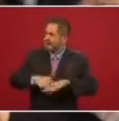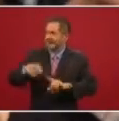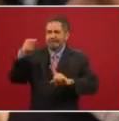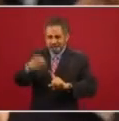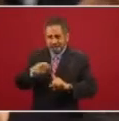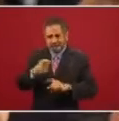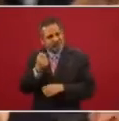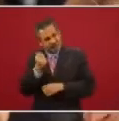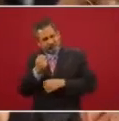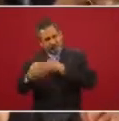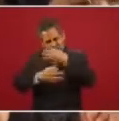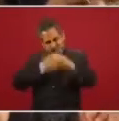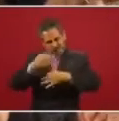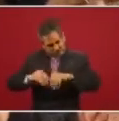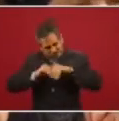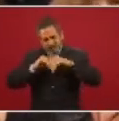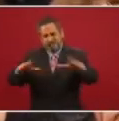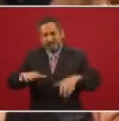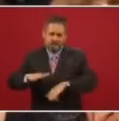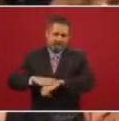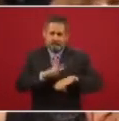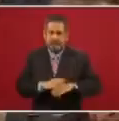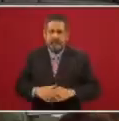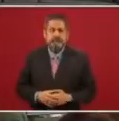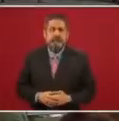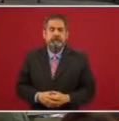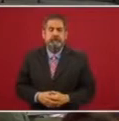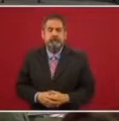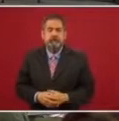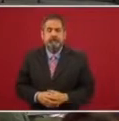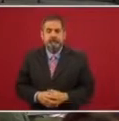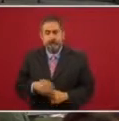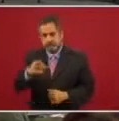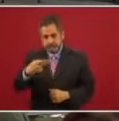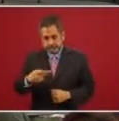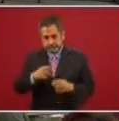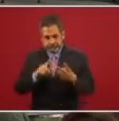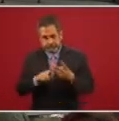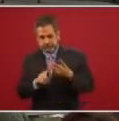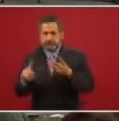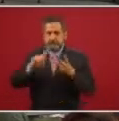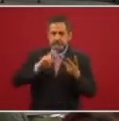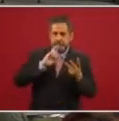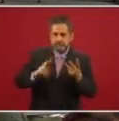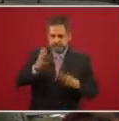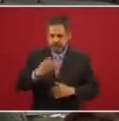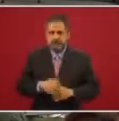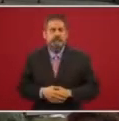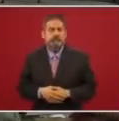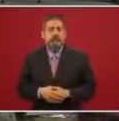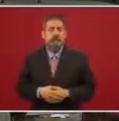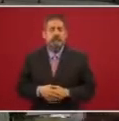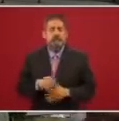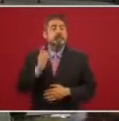agresiva en los medios masivos de comunicación doctor gracias como lo empieza por esa pregunta tercera pregunta que es muy importante